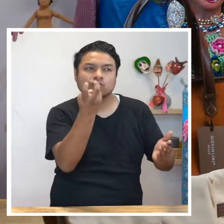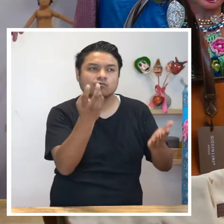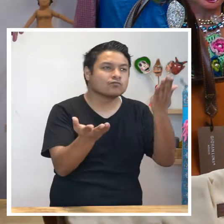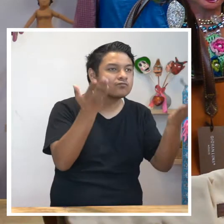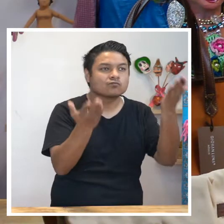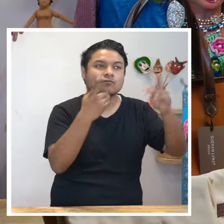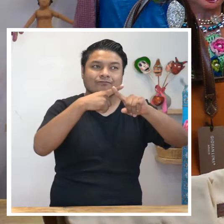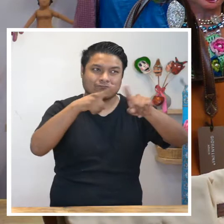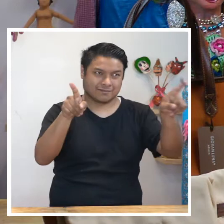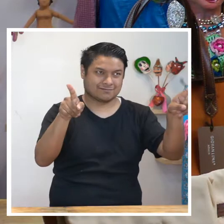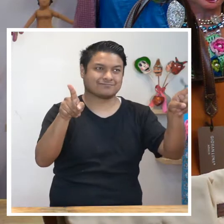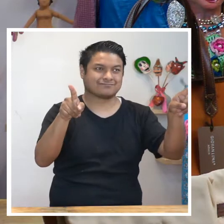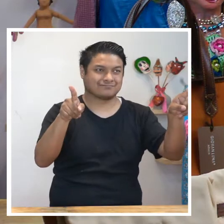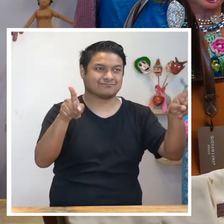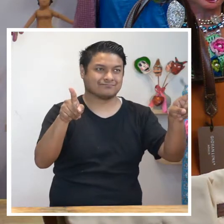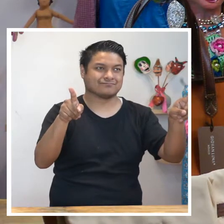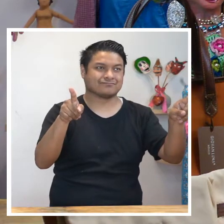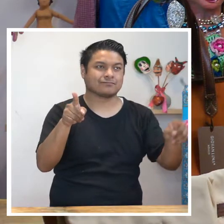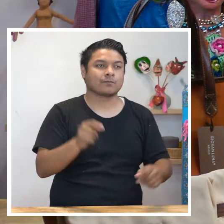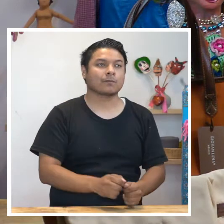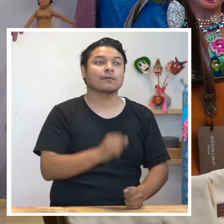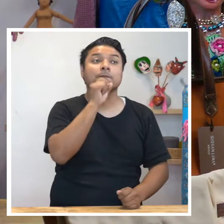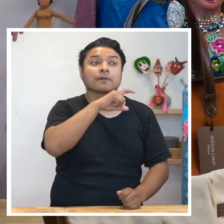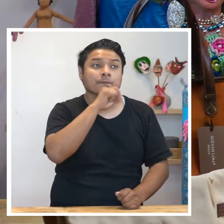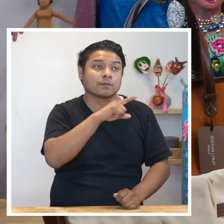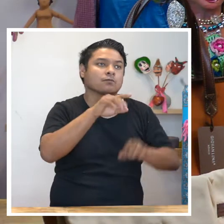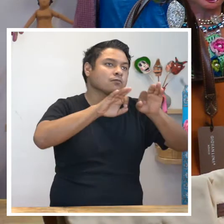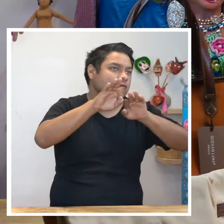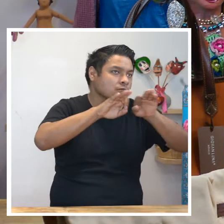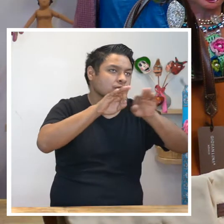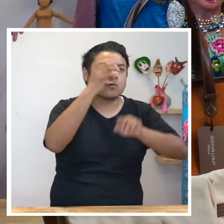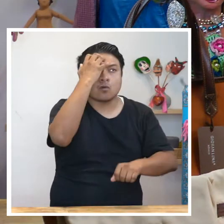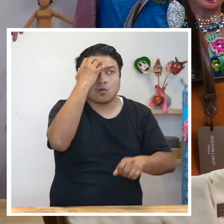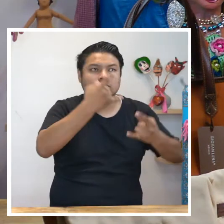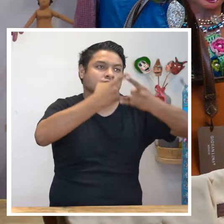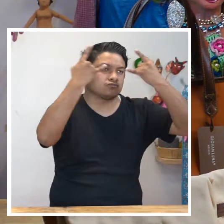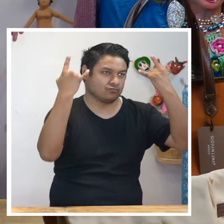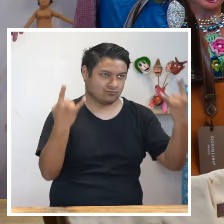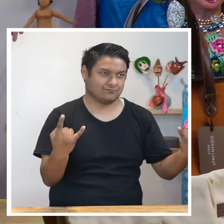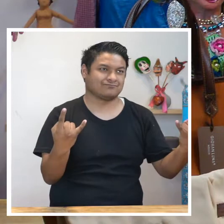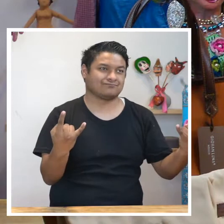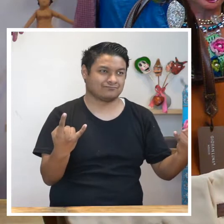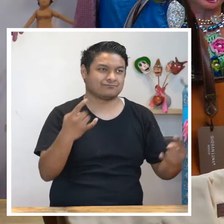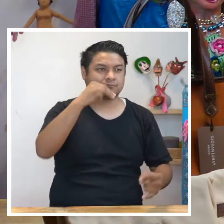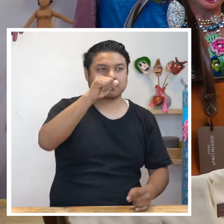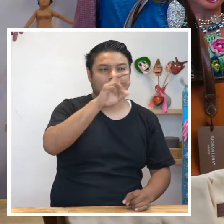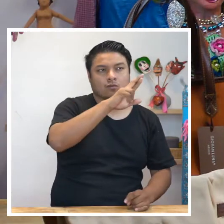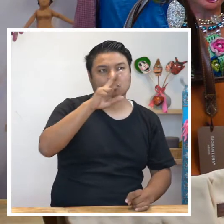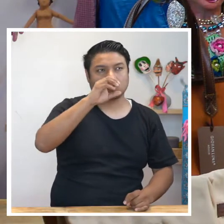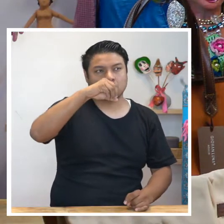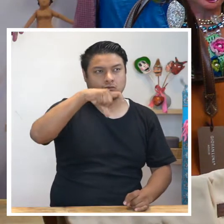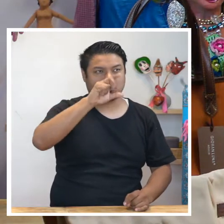antes de Cristo, en el año 600 más o menos, pues empezaron, obviamente comían de los animales y no sabían qué hacer con la